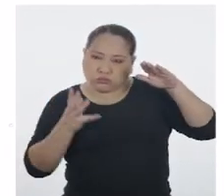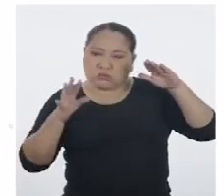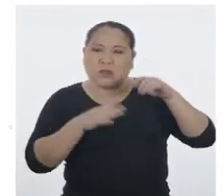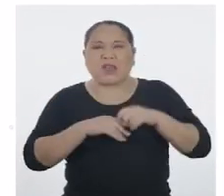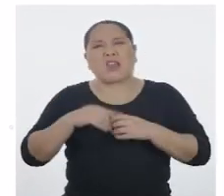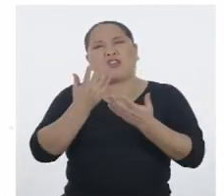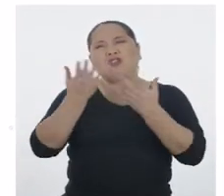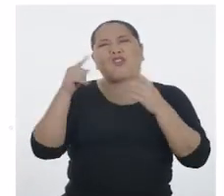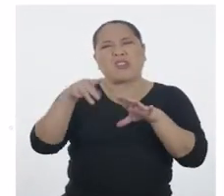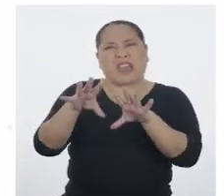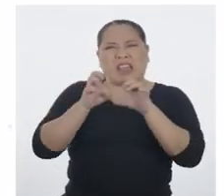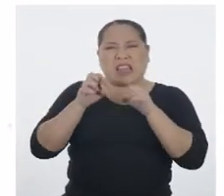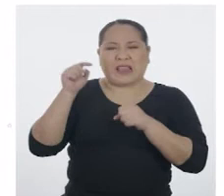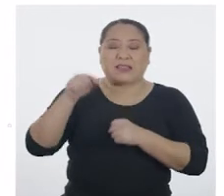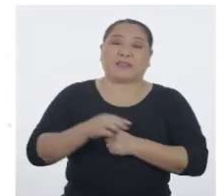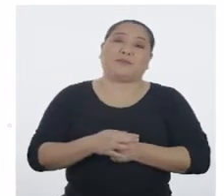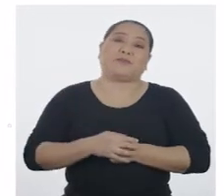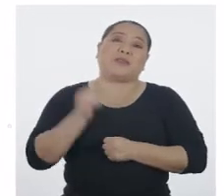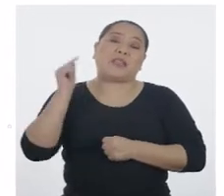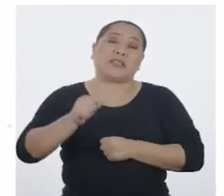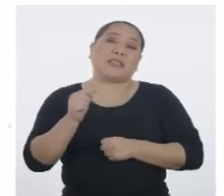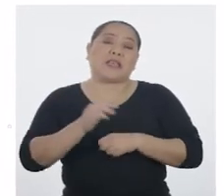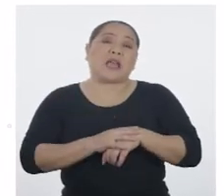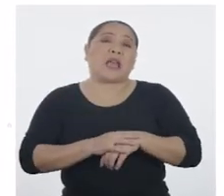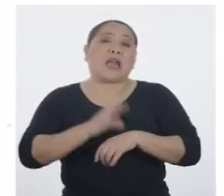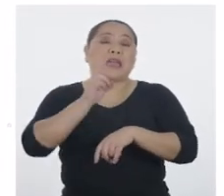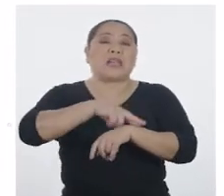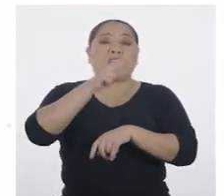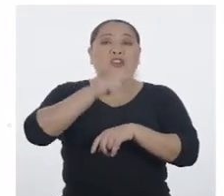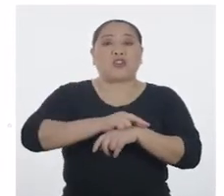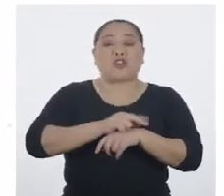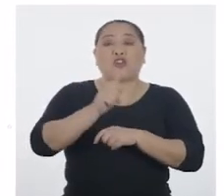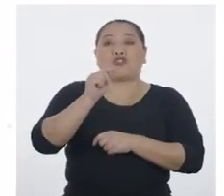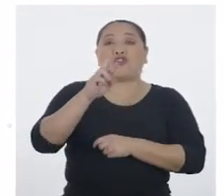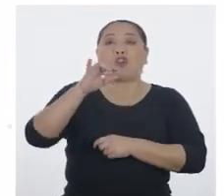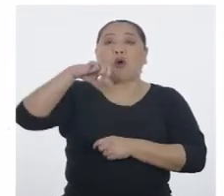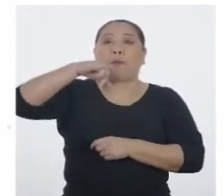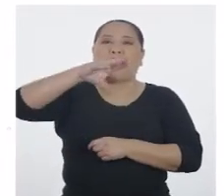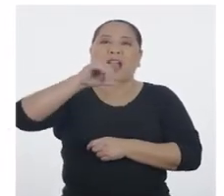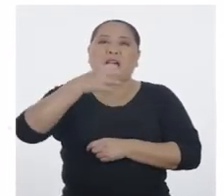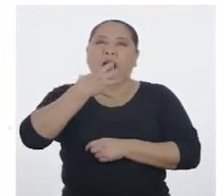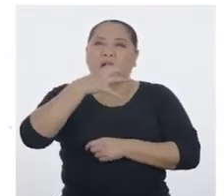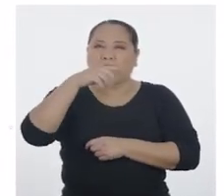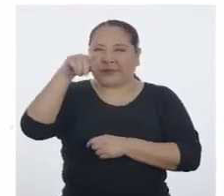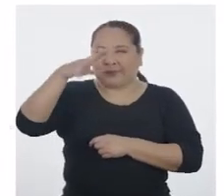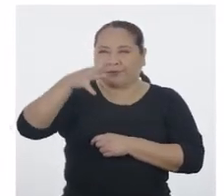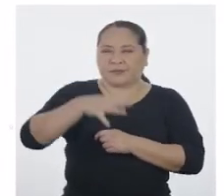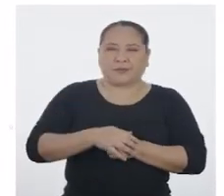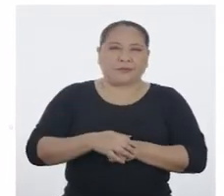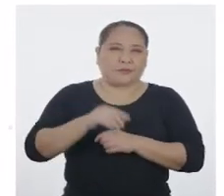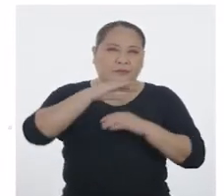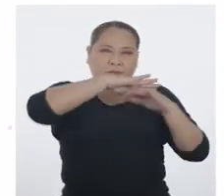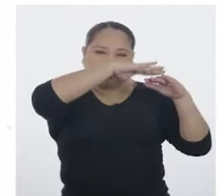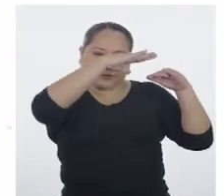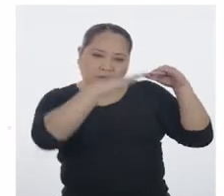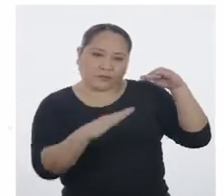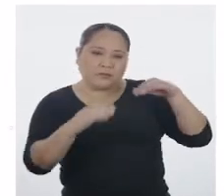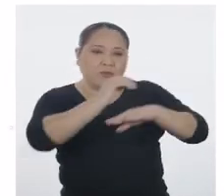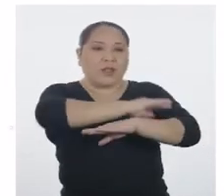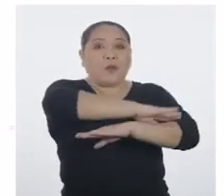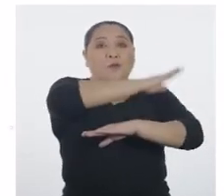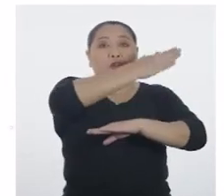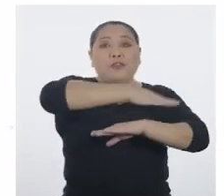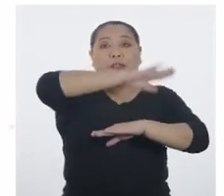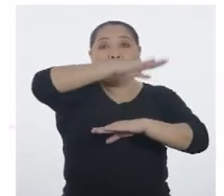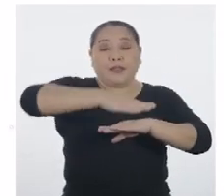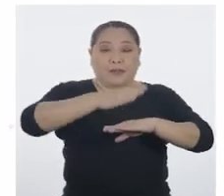dónde se producen este tipo de heladas? En las regiones tropicales y en latitudes medias, específicamente en las partes bajas